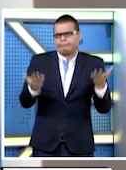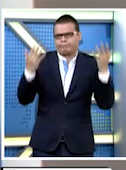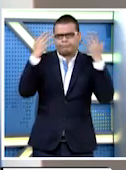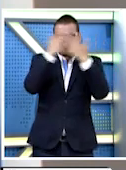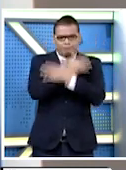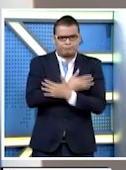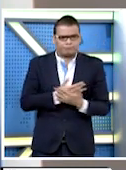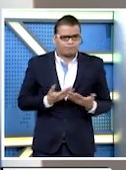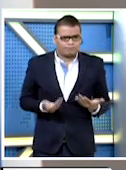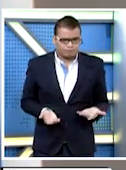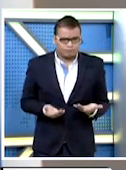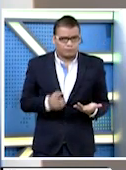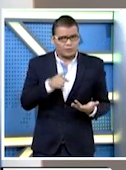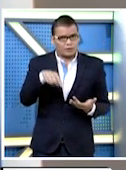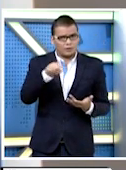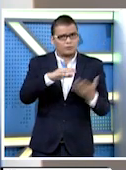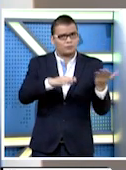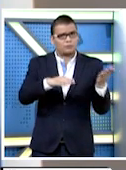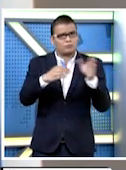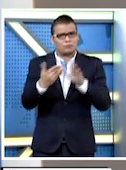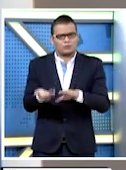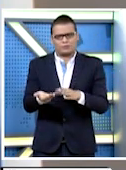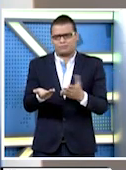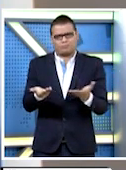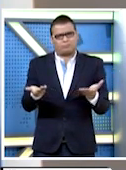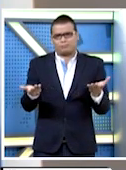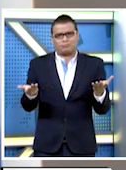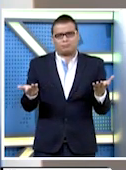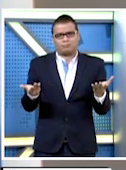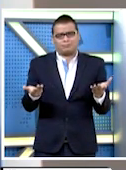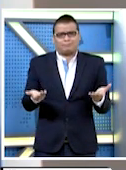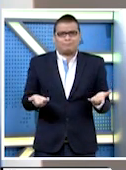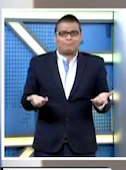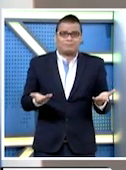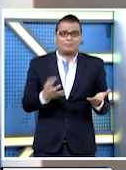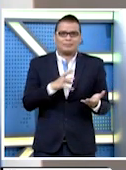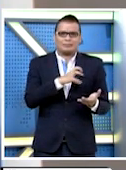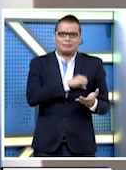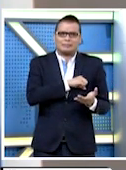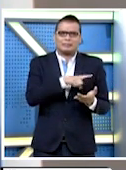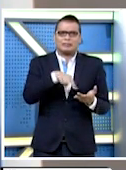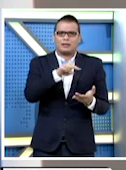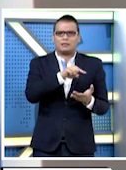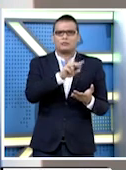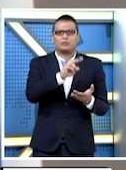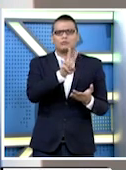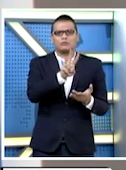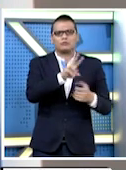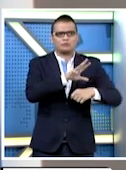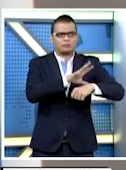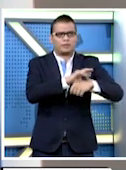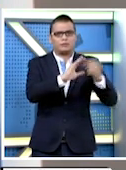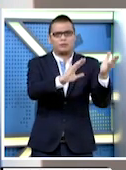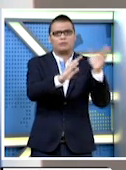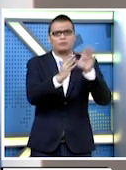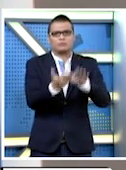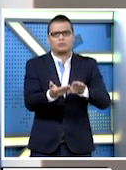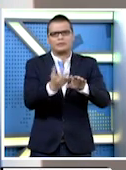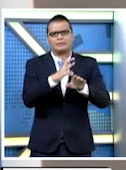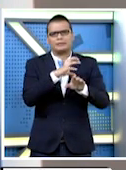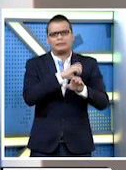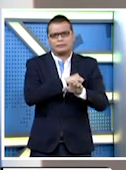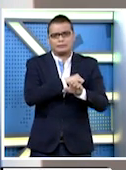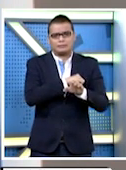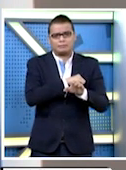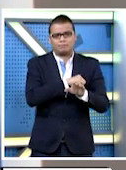ante esta amenaza biológica. Me duele sustancialmente que hayan muerto los médicos, dos colegas que no tendrían por qué haber